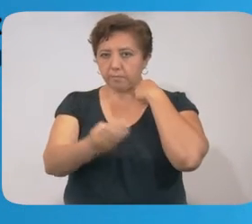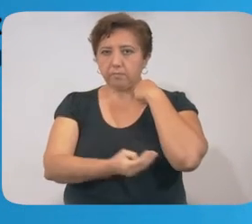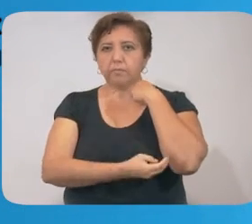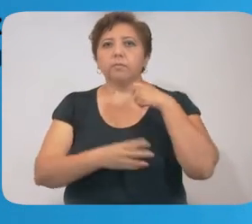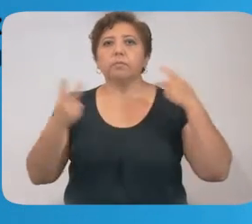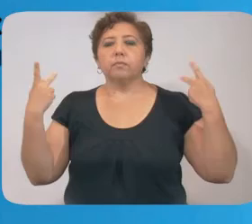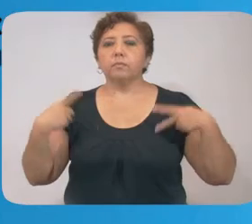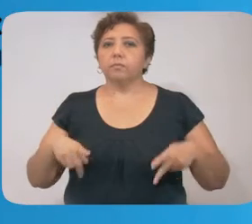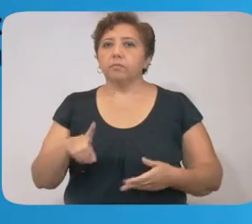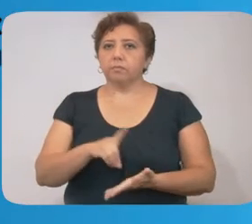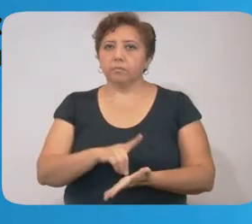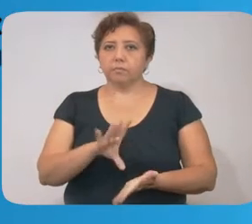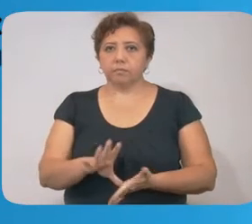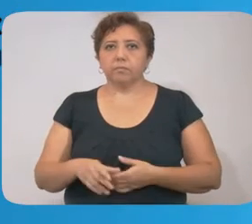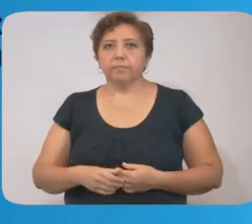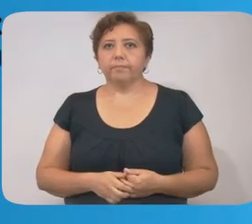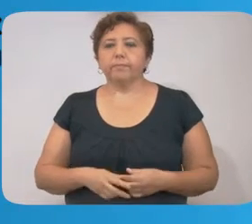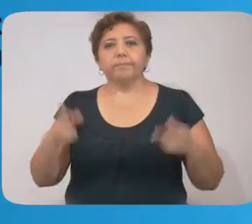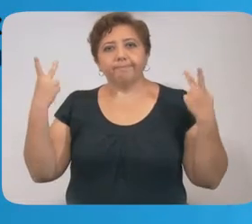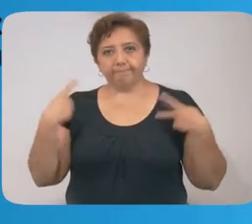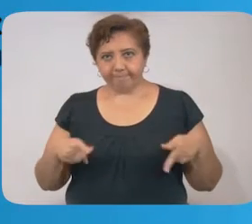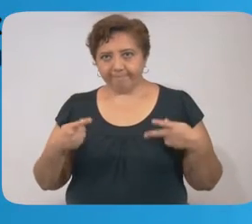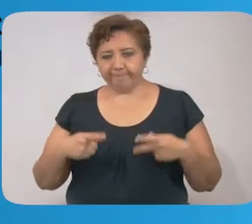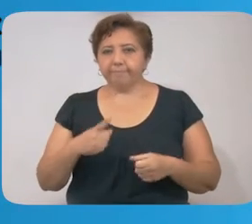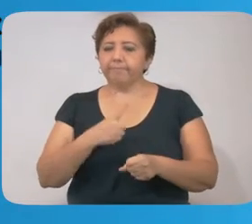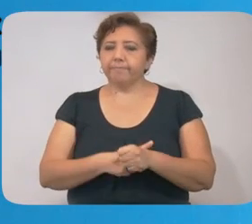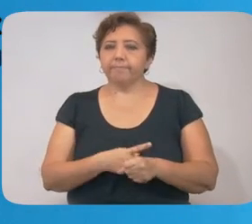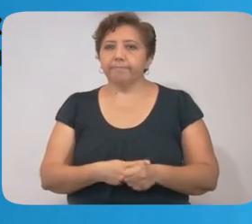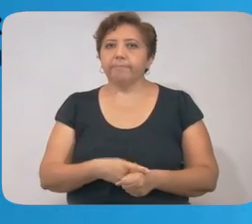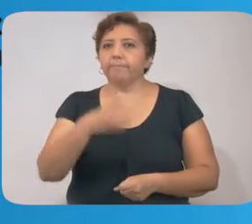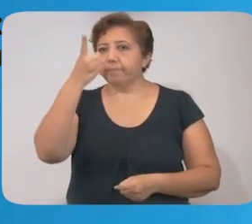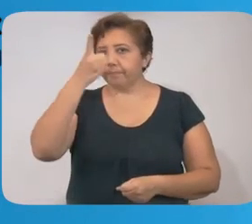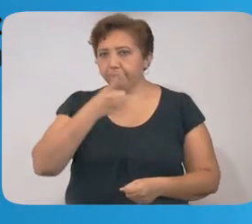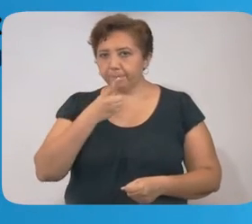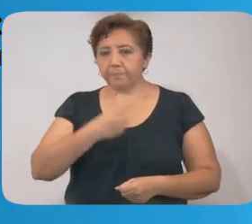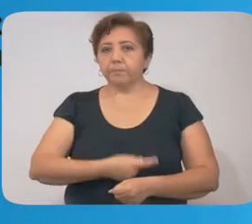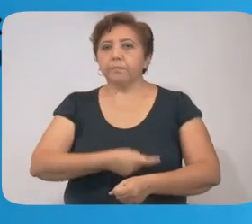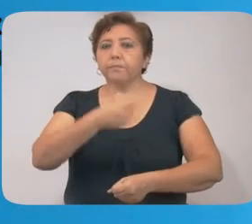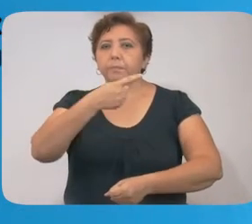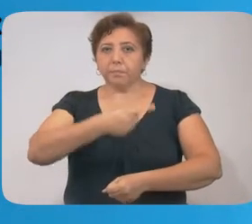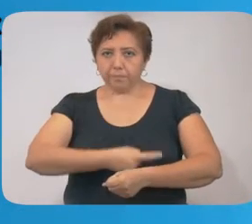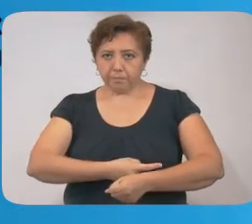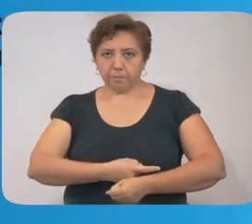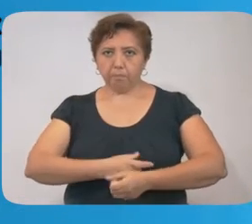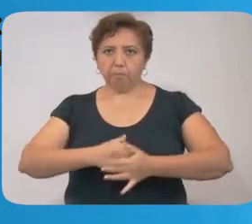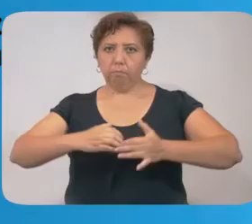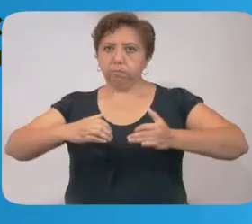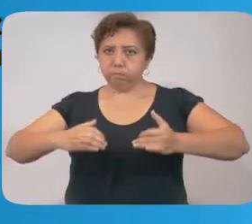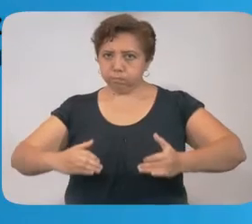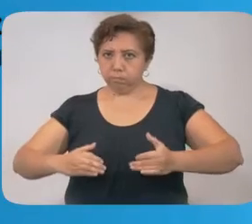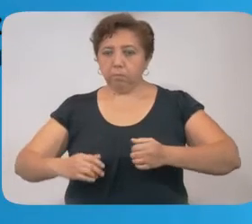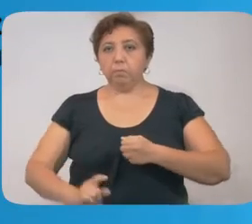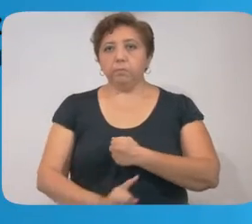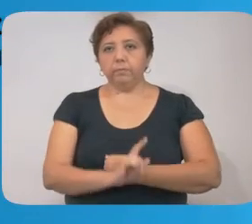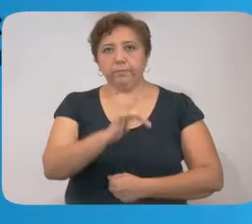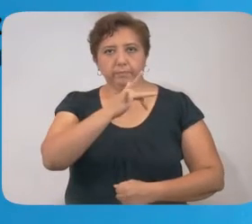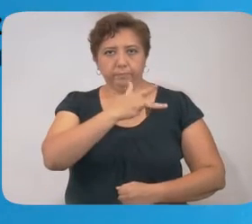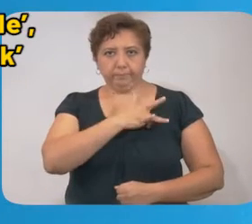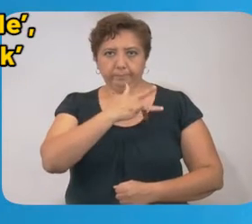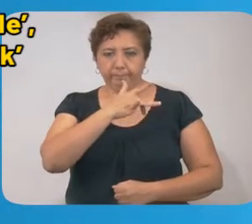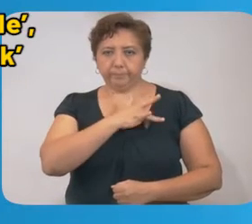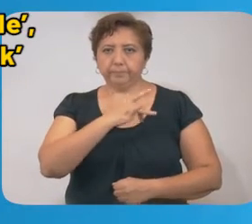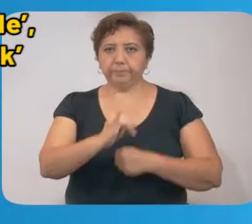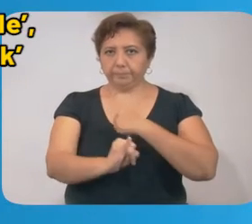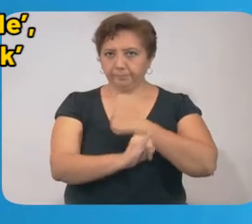embarazadas, personas con discapacidad, personas con padecimientos como diabetes, hipertensión, sobrepeso, problemas